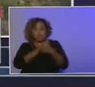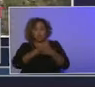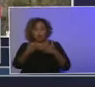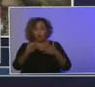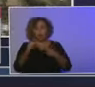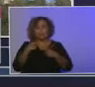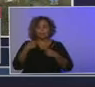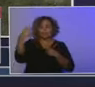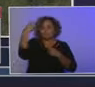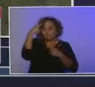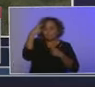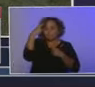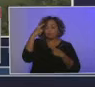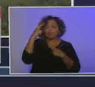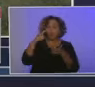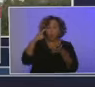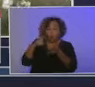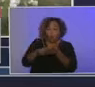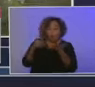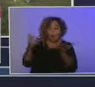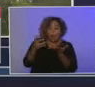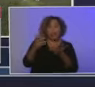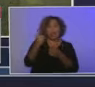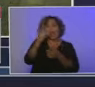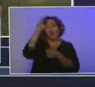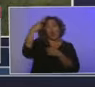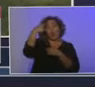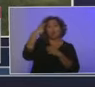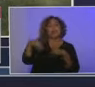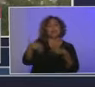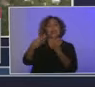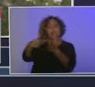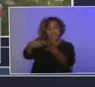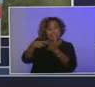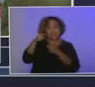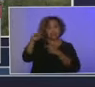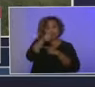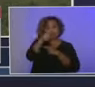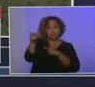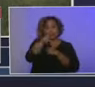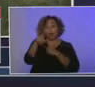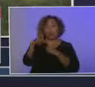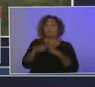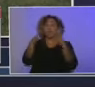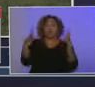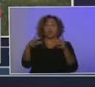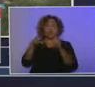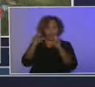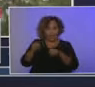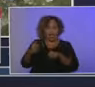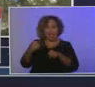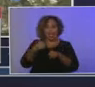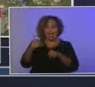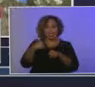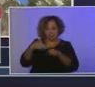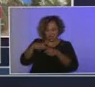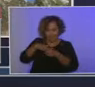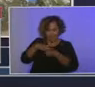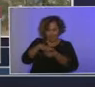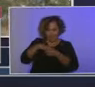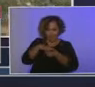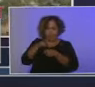ahí reconozco que al gobierno se le ha exigido mucho más de lo que se exige en las jurisdicciones,